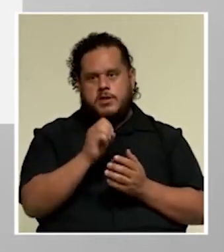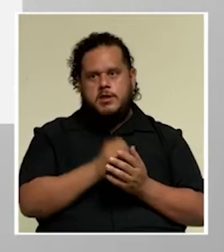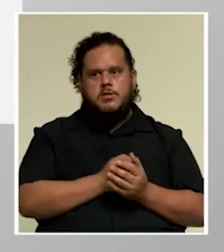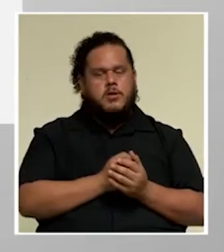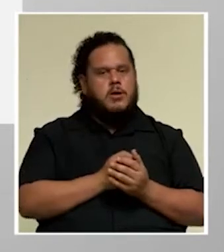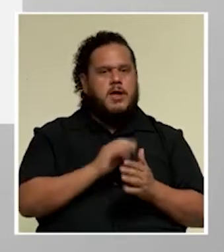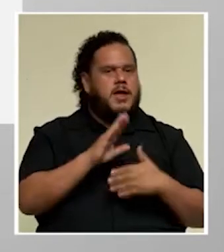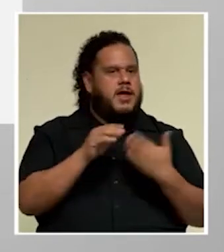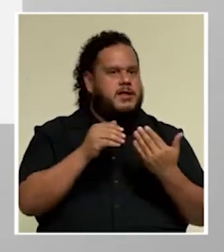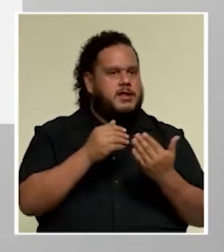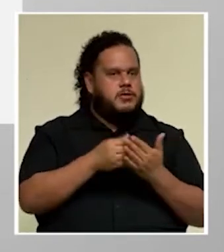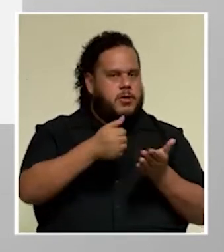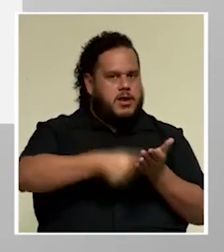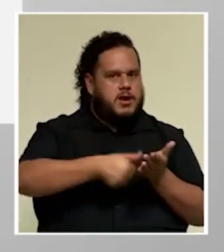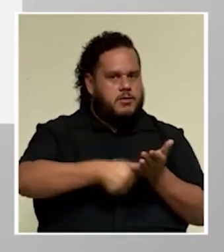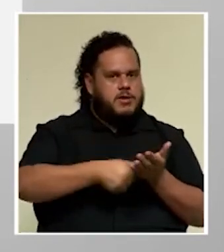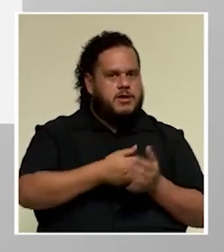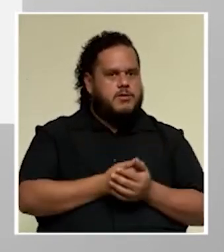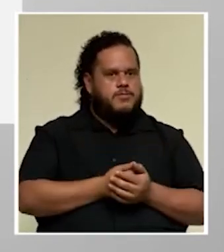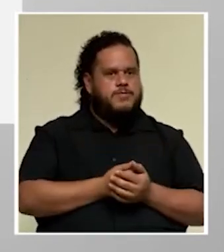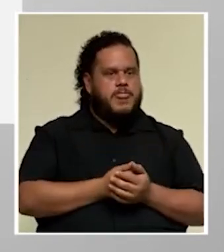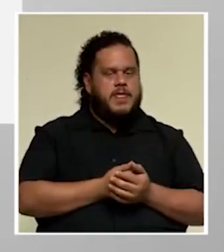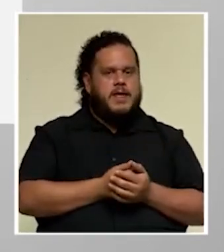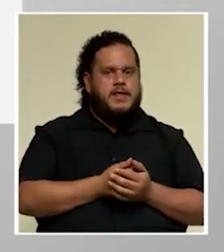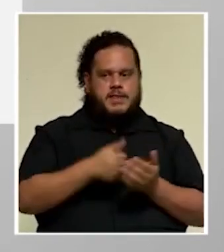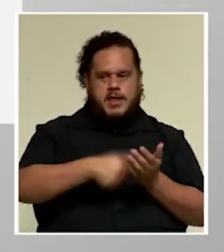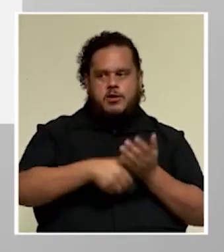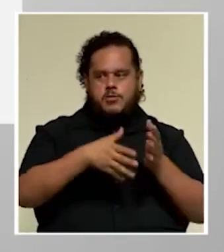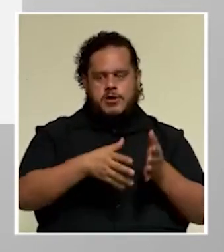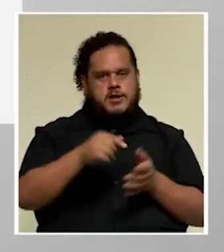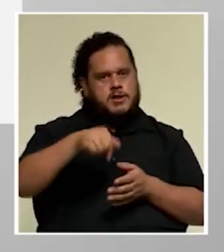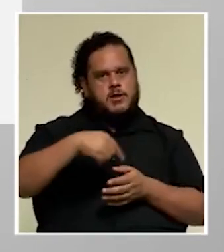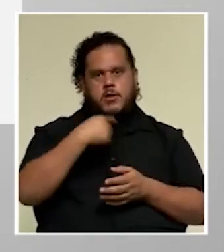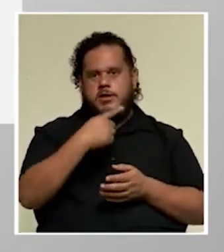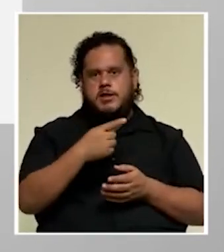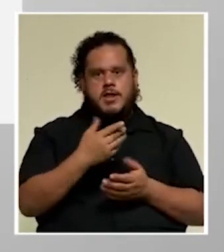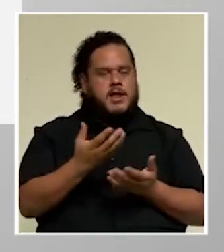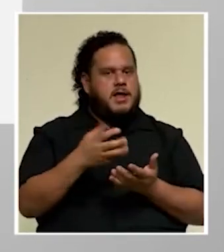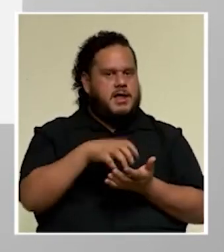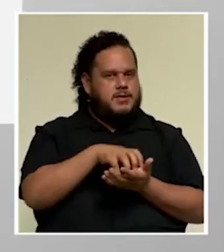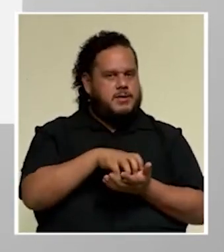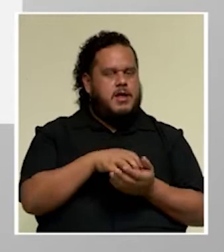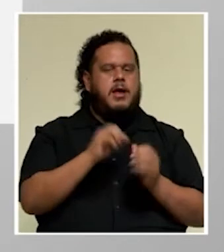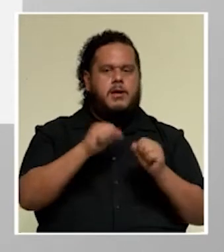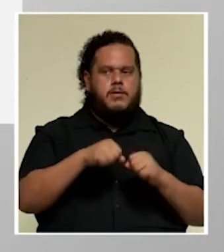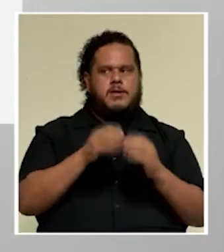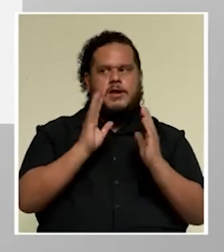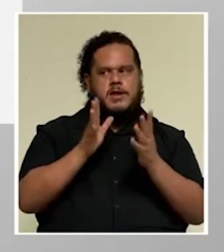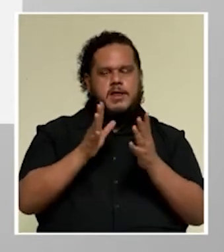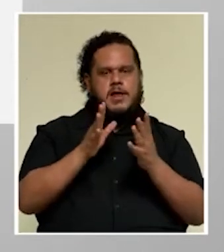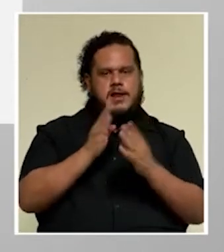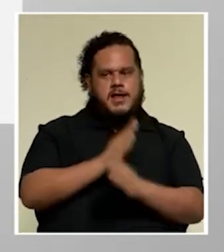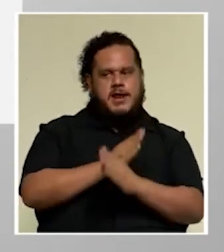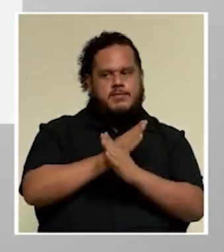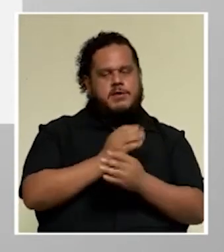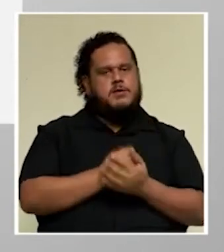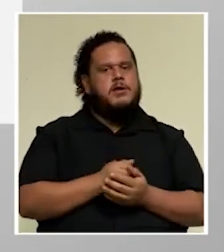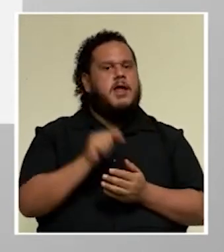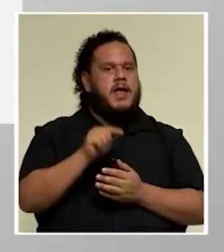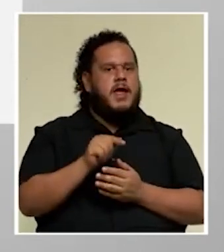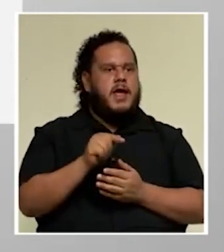de la votación, de los votantes que hoy dicen estar indecisos, podrían quedarse en el abstencionismo.